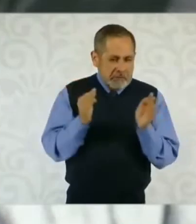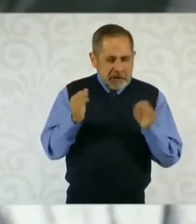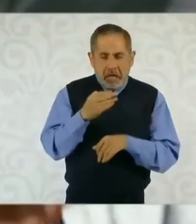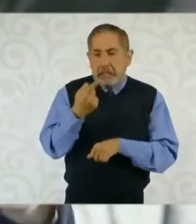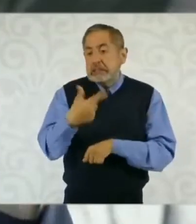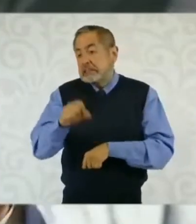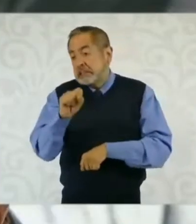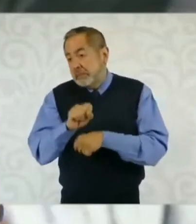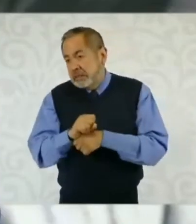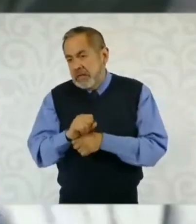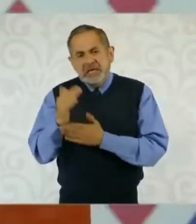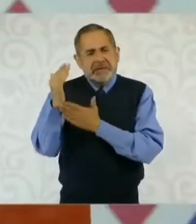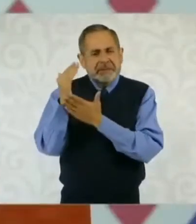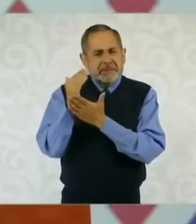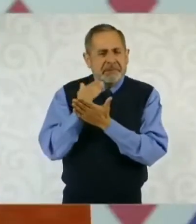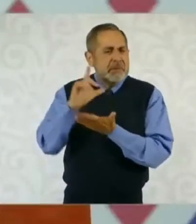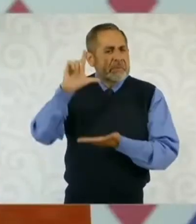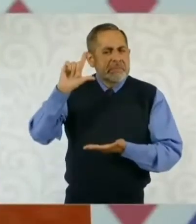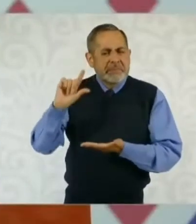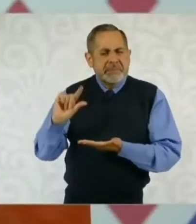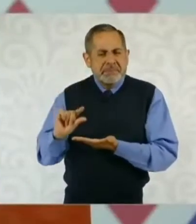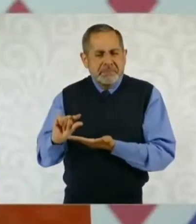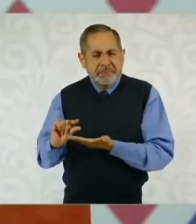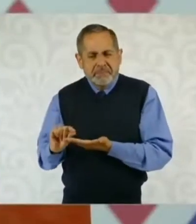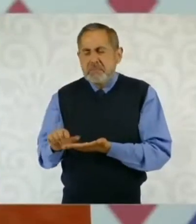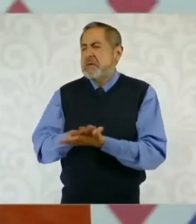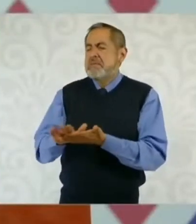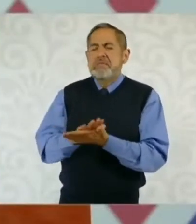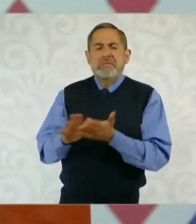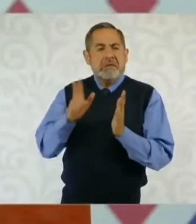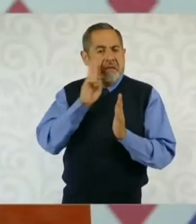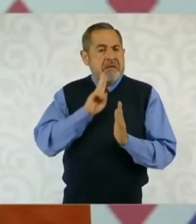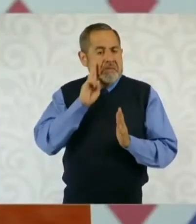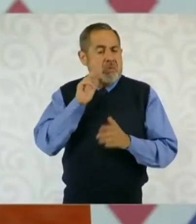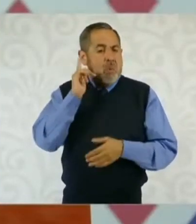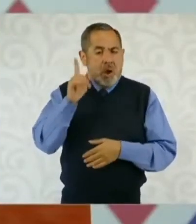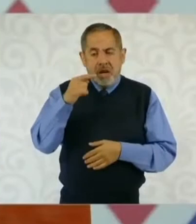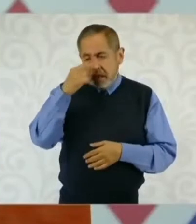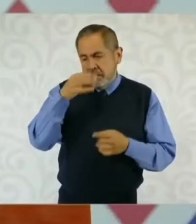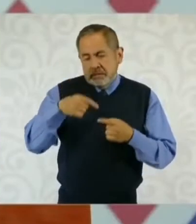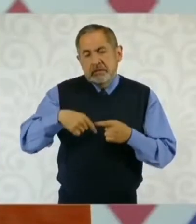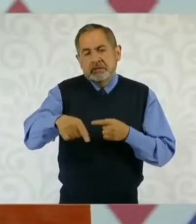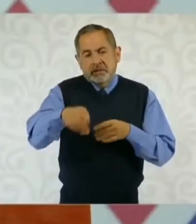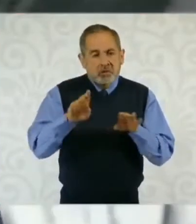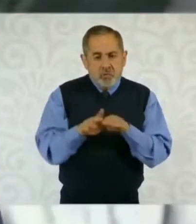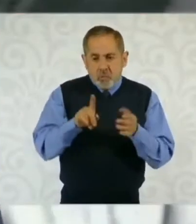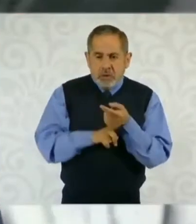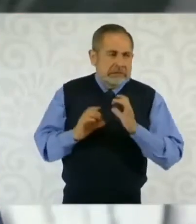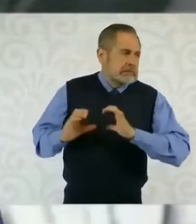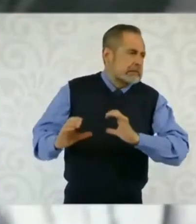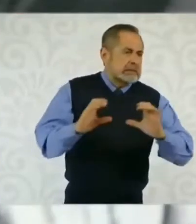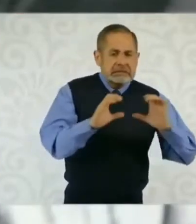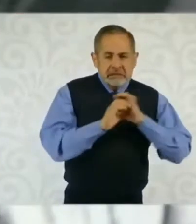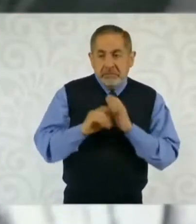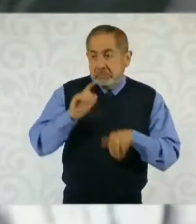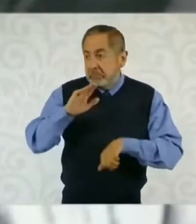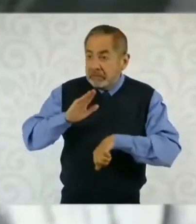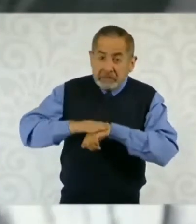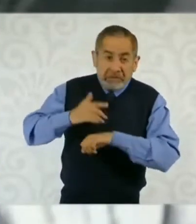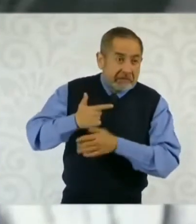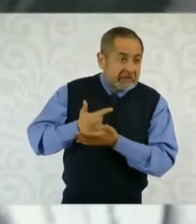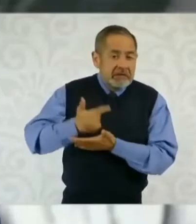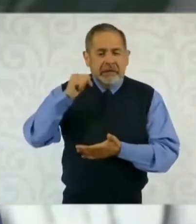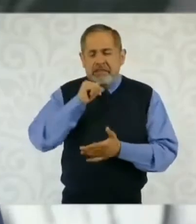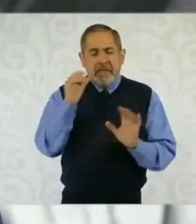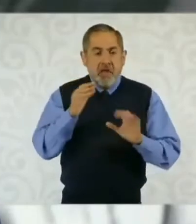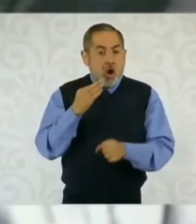invernal con las cifras hacia la baja en forma importante en la presencia de cuadros severos. En este